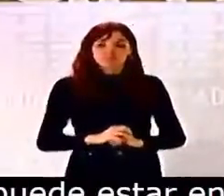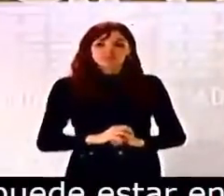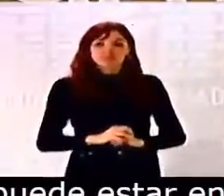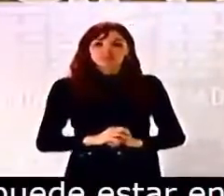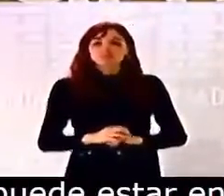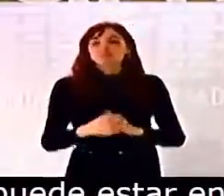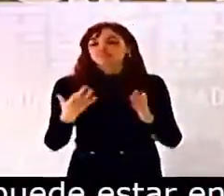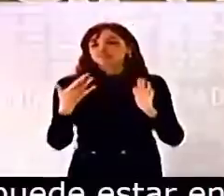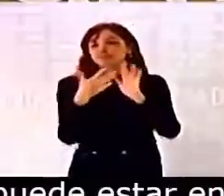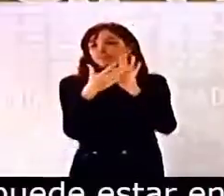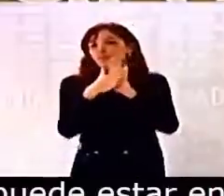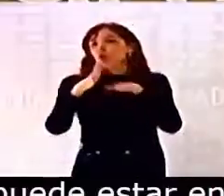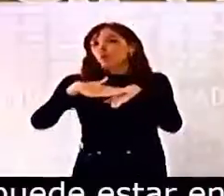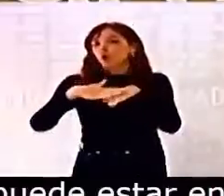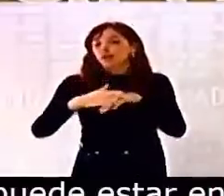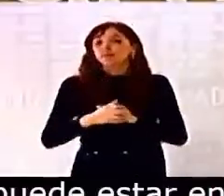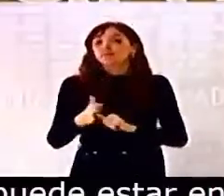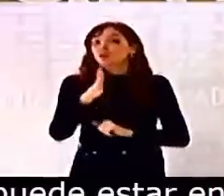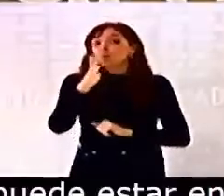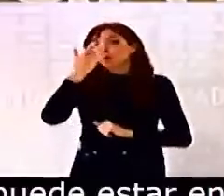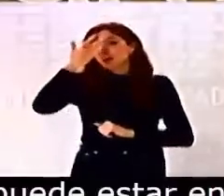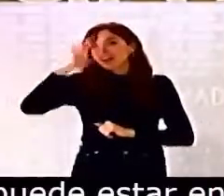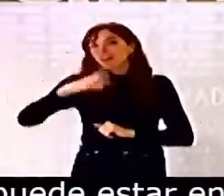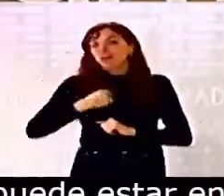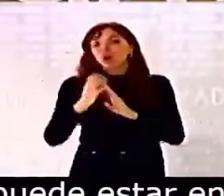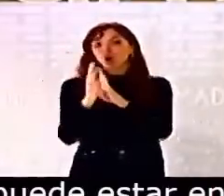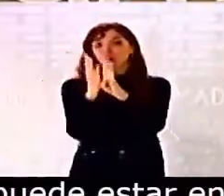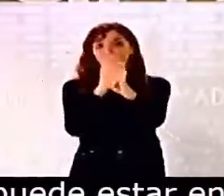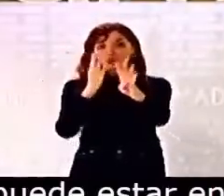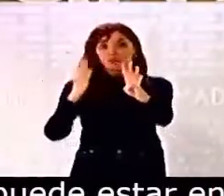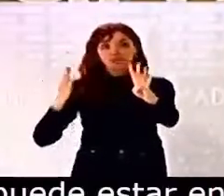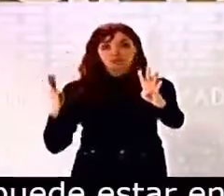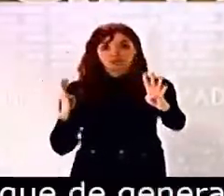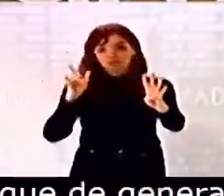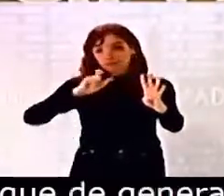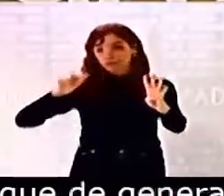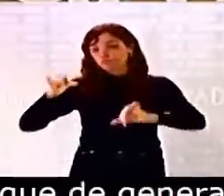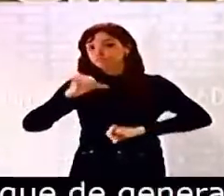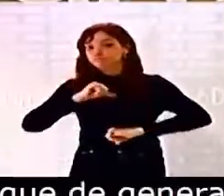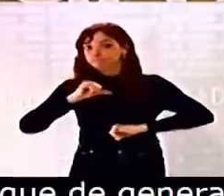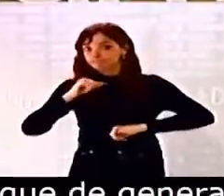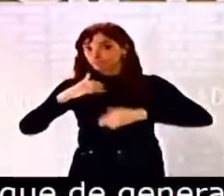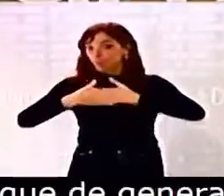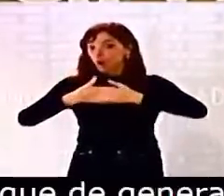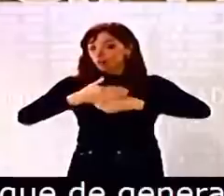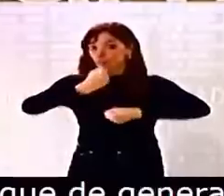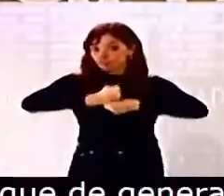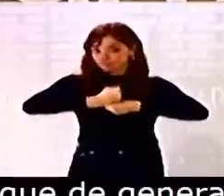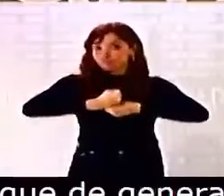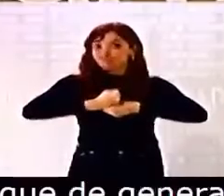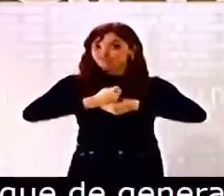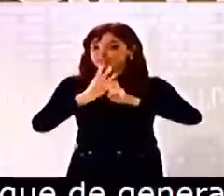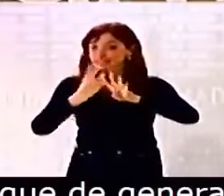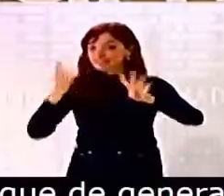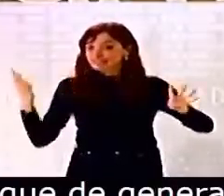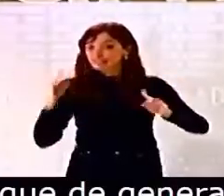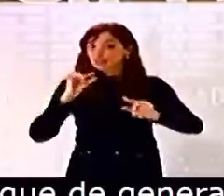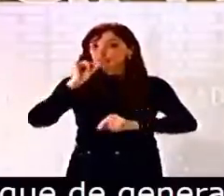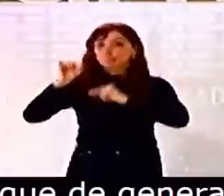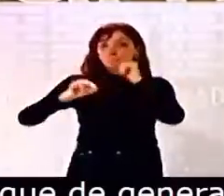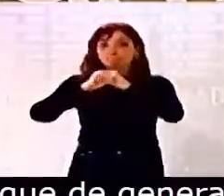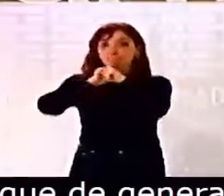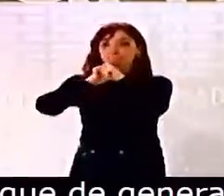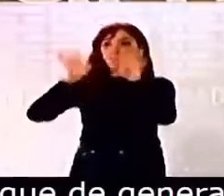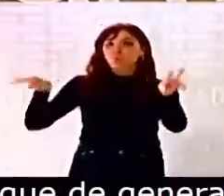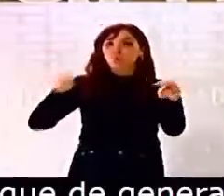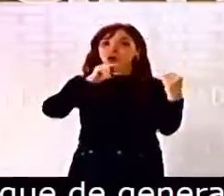¿Por qué? Porque de generarse colas a las puertas de los establecimientos para evitar el contagio por